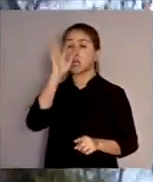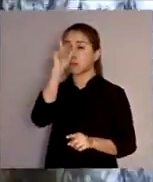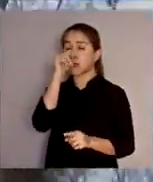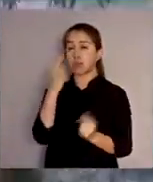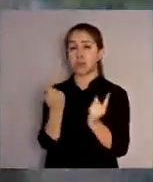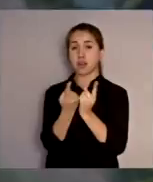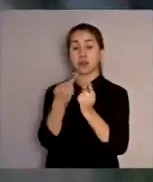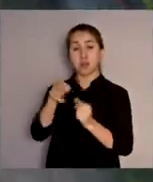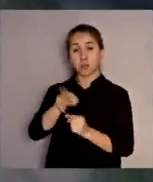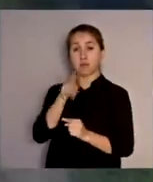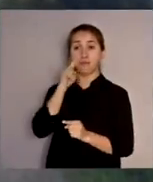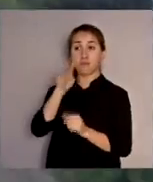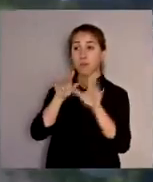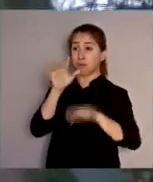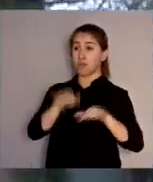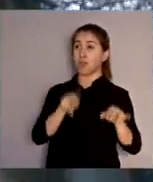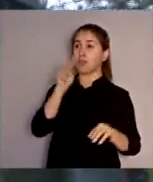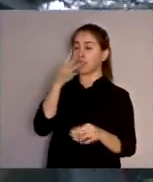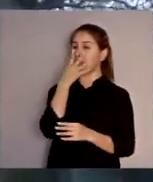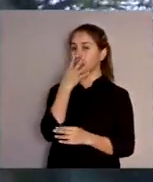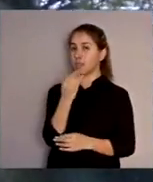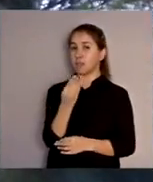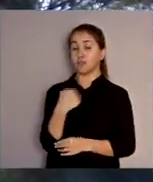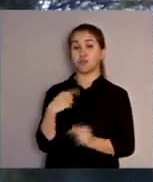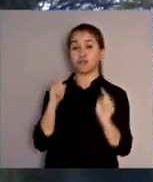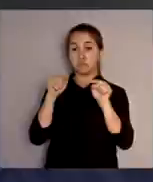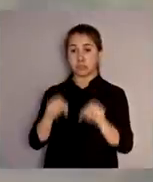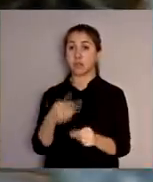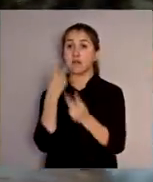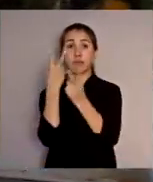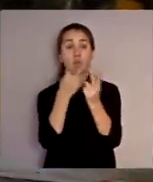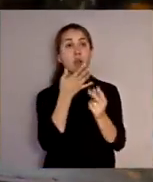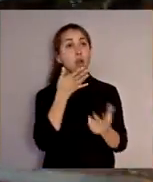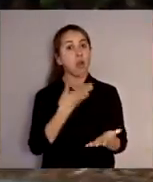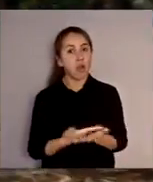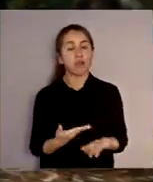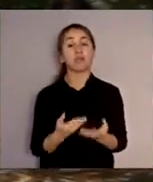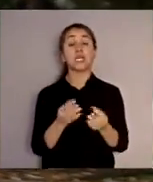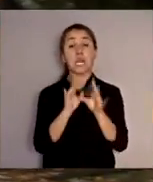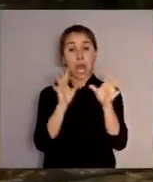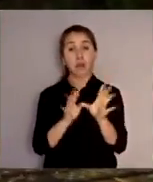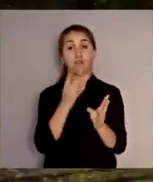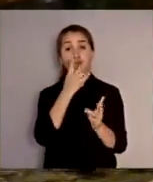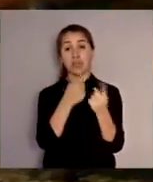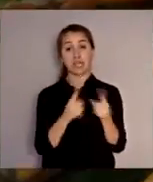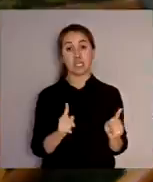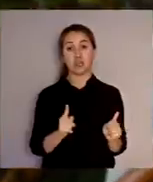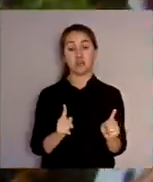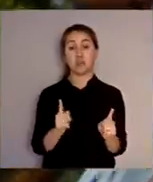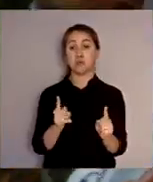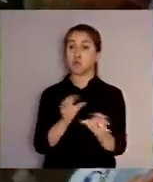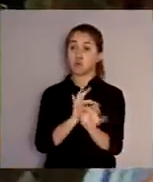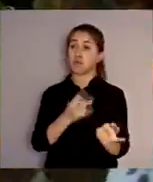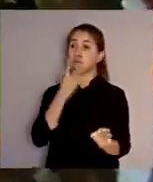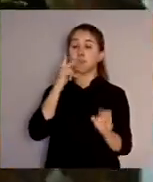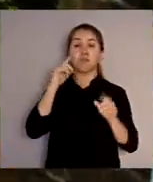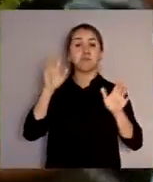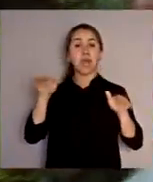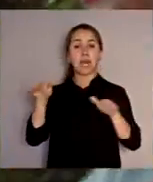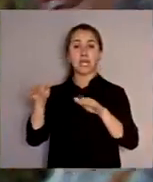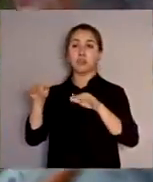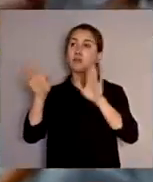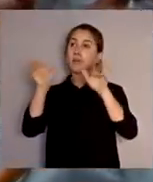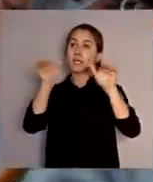nuevo? Yo creo que sí. Sí, o sea, yo llego acá, lo miro y digo, se ve algo distinto, porque yo no lo había visto con esos pajaritos, por ejemplo, que están por